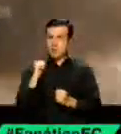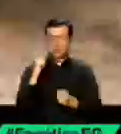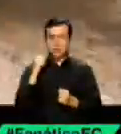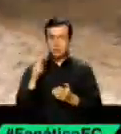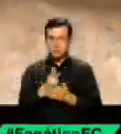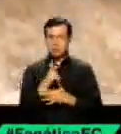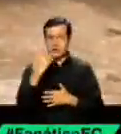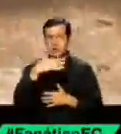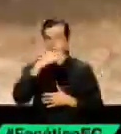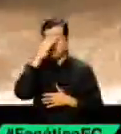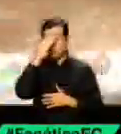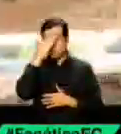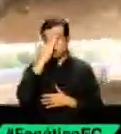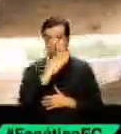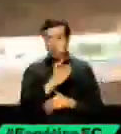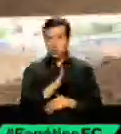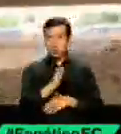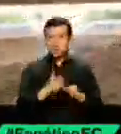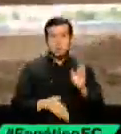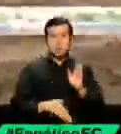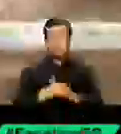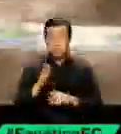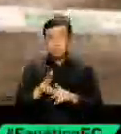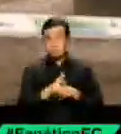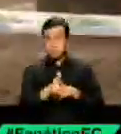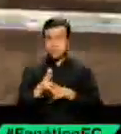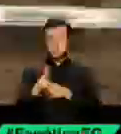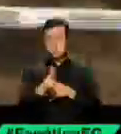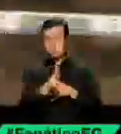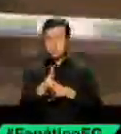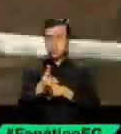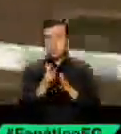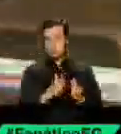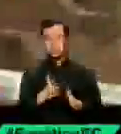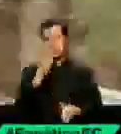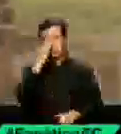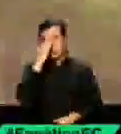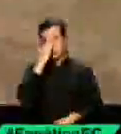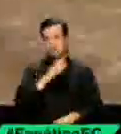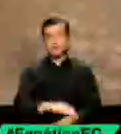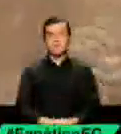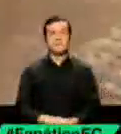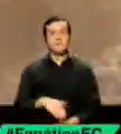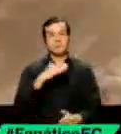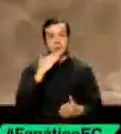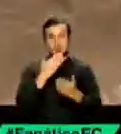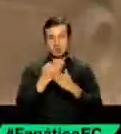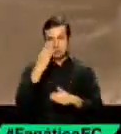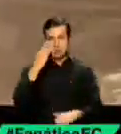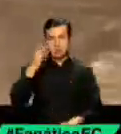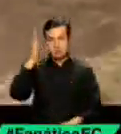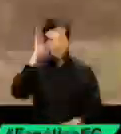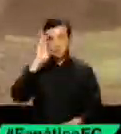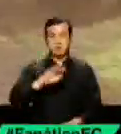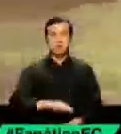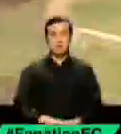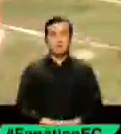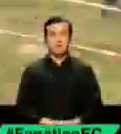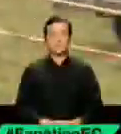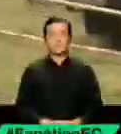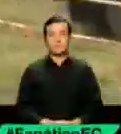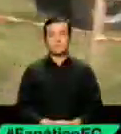lo teníamos previsto. Entonces, si él se iba, estaba dentro de lo previsto. Primeramente, agradecer a Dios por